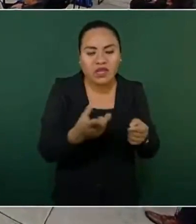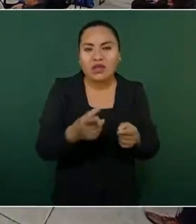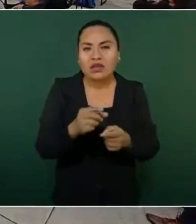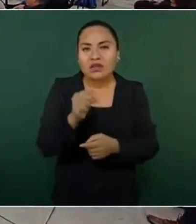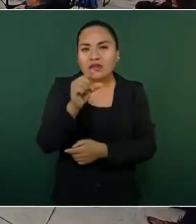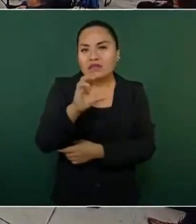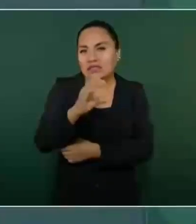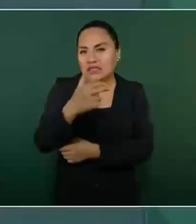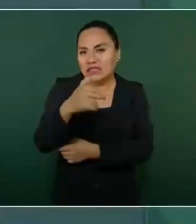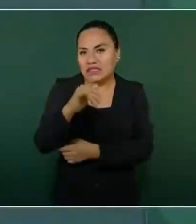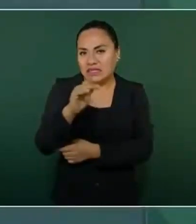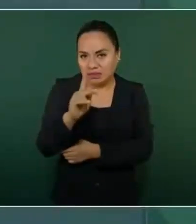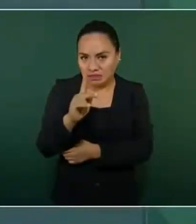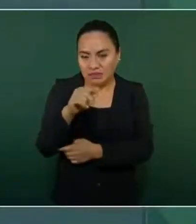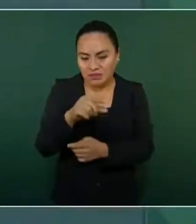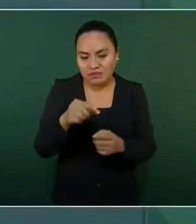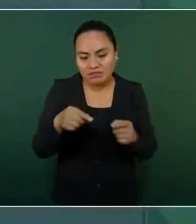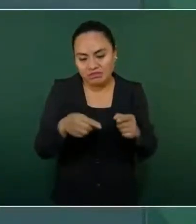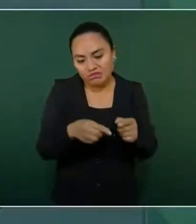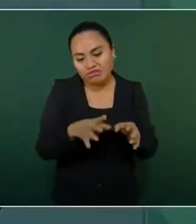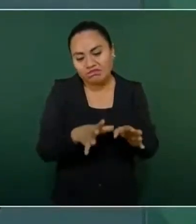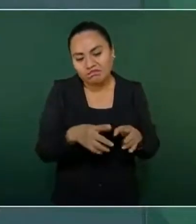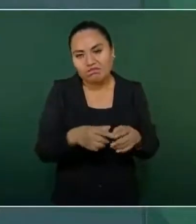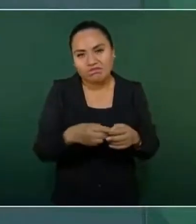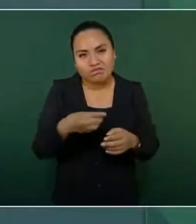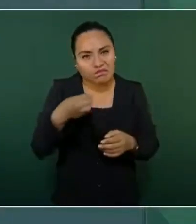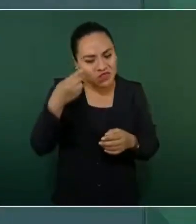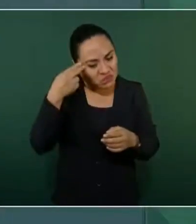él, me habla de las baterías y le digo, bueno,